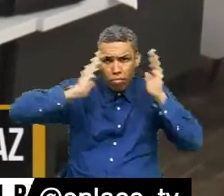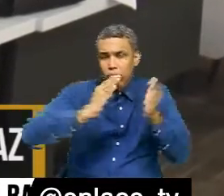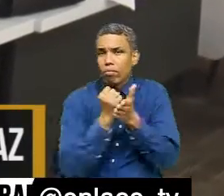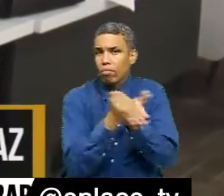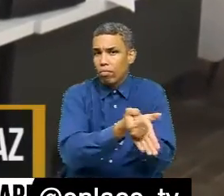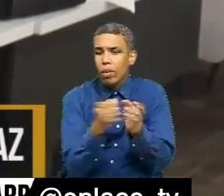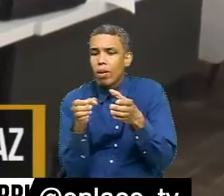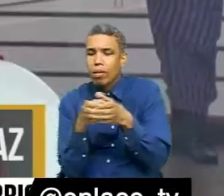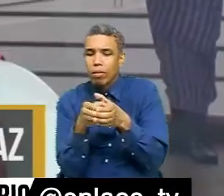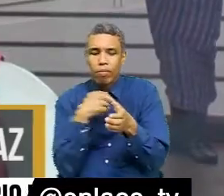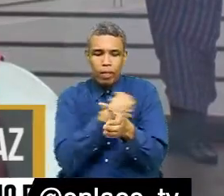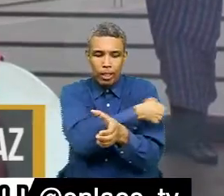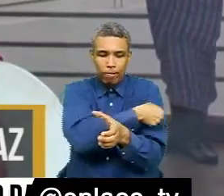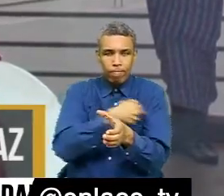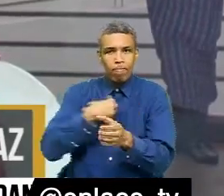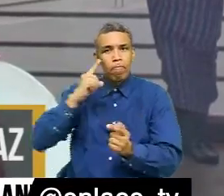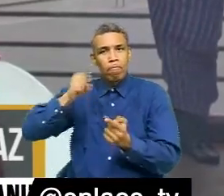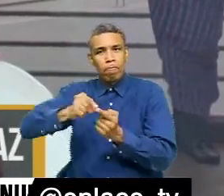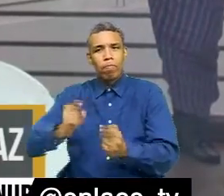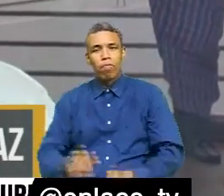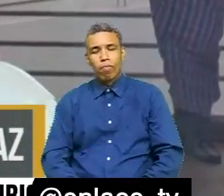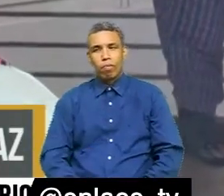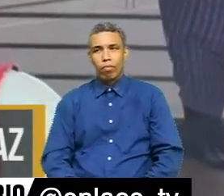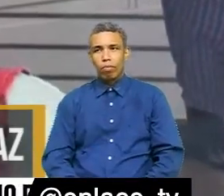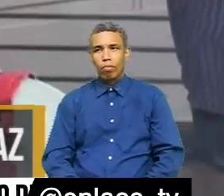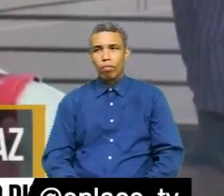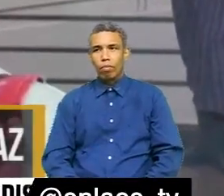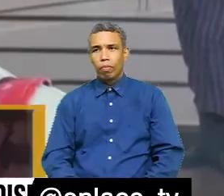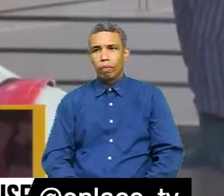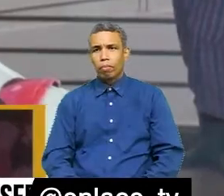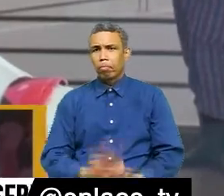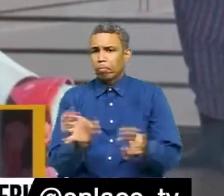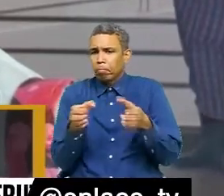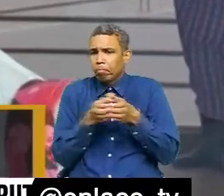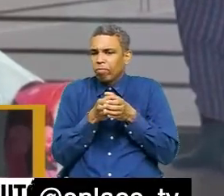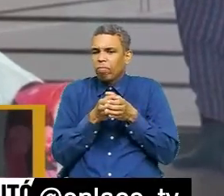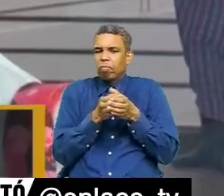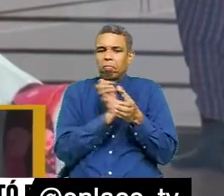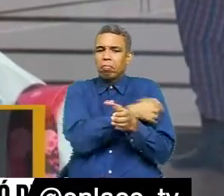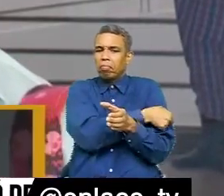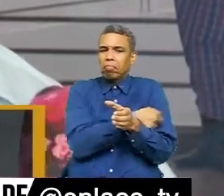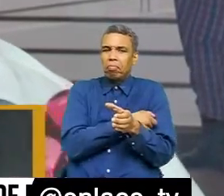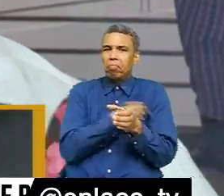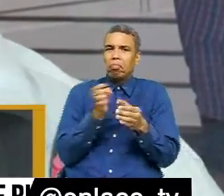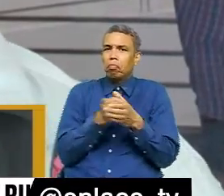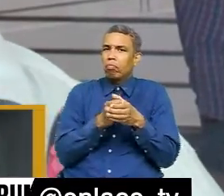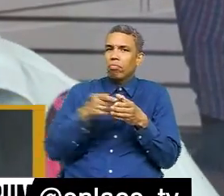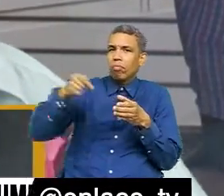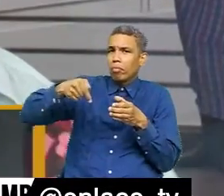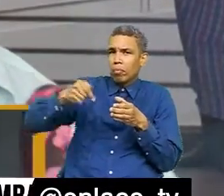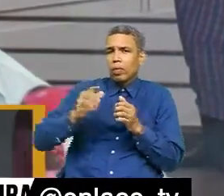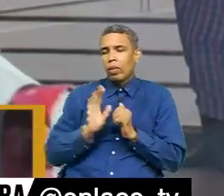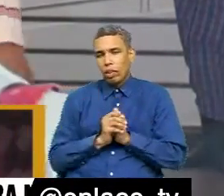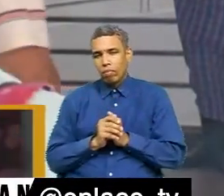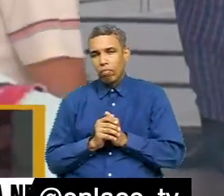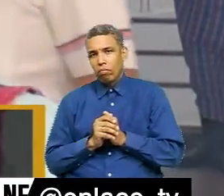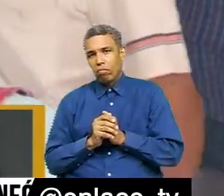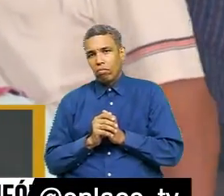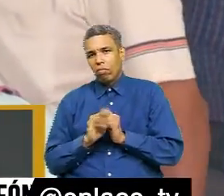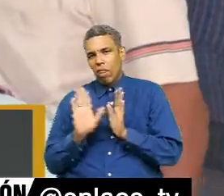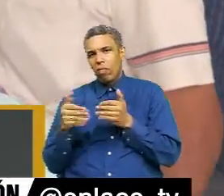ser. Mesa Intersectorial por la Vida y la Paz, digamos, es otra mesa alterna a la Mesa de Participación de Víctimas